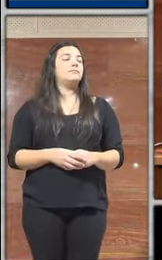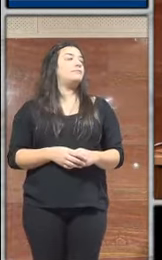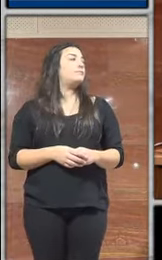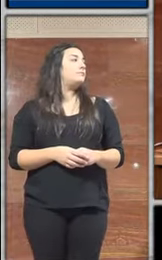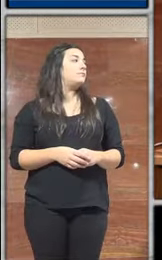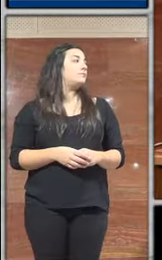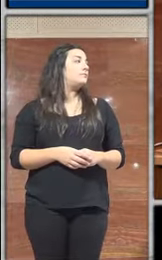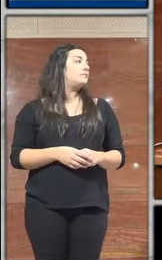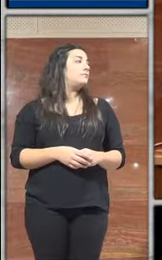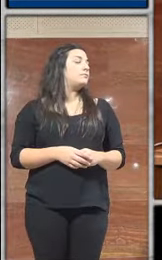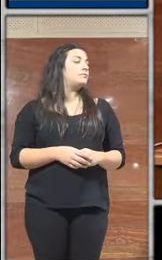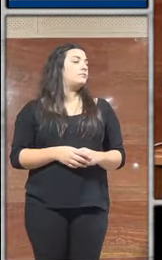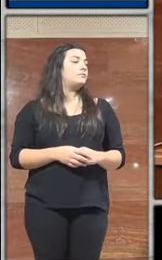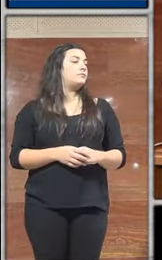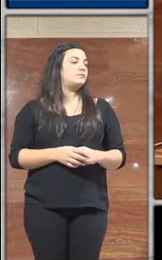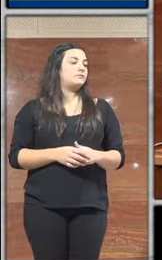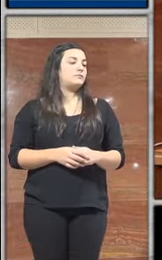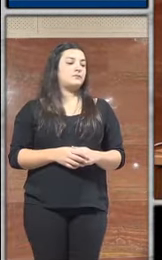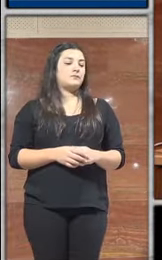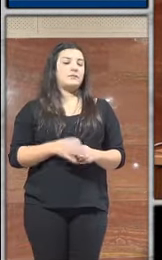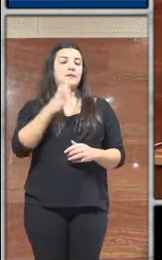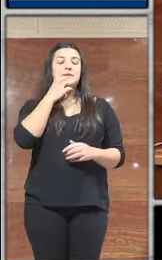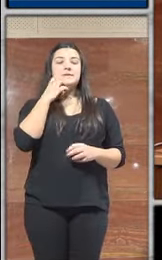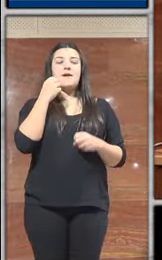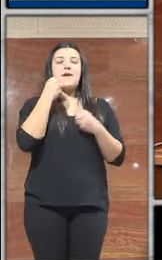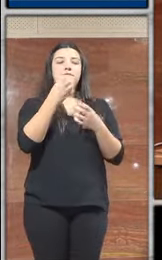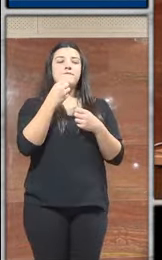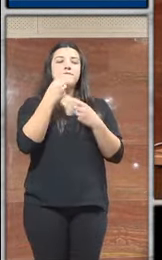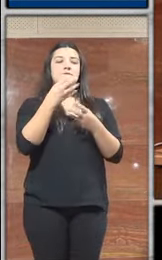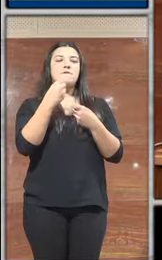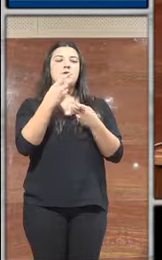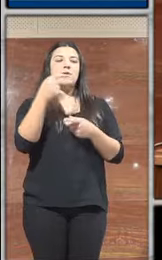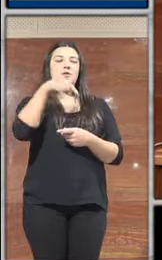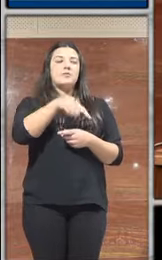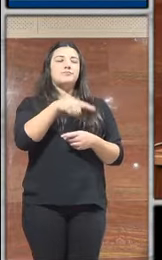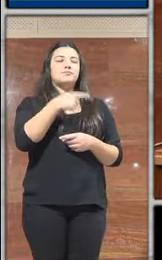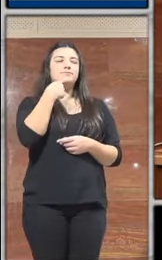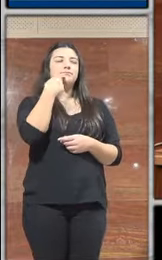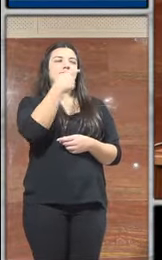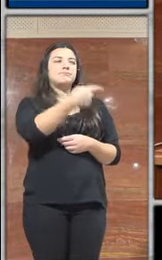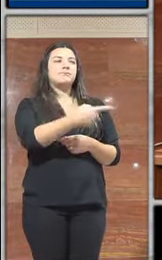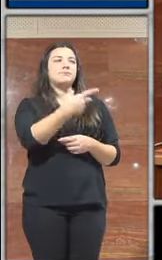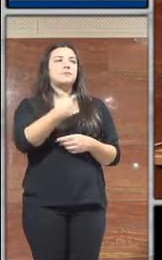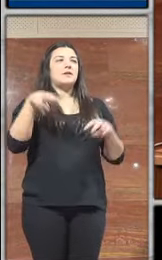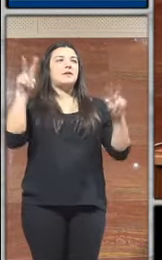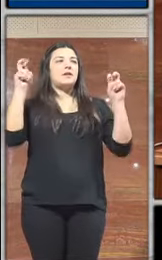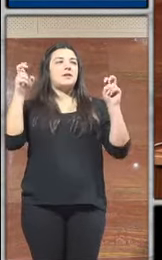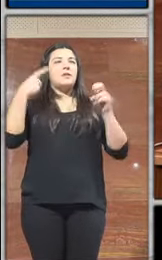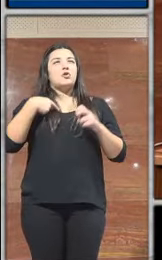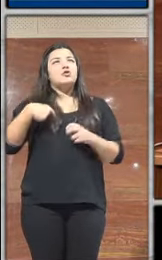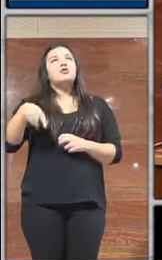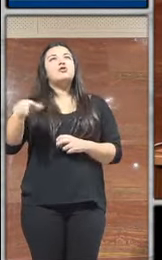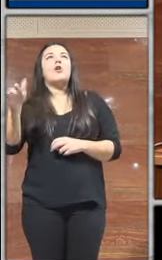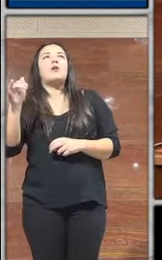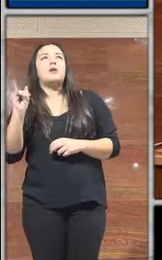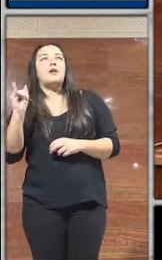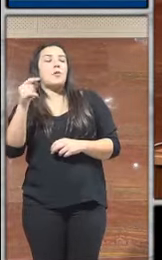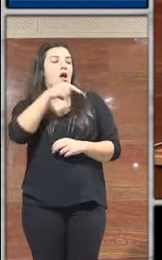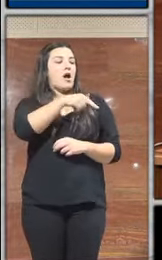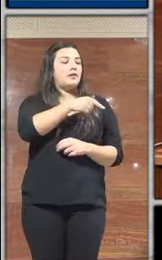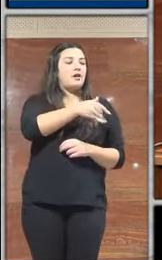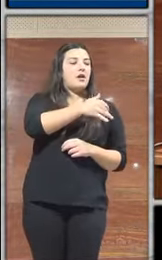antes de eso simplemente voy a decir si toda esta información que estamos diciendo aquí sobre pues tenemos esto aquí tenemos esto allá lo vamos volcando en